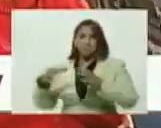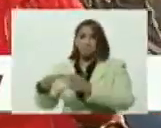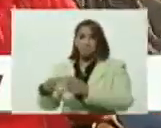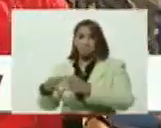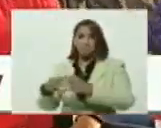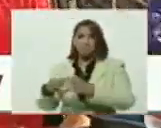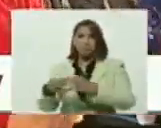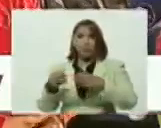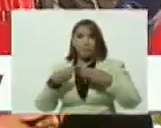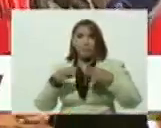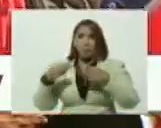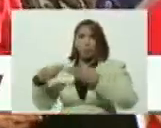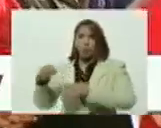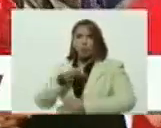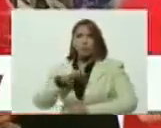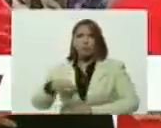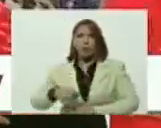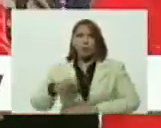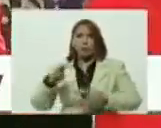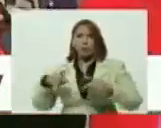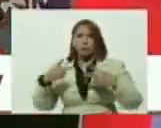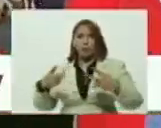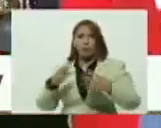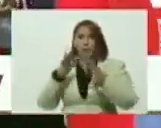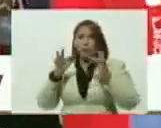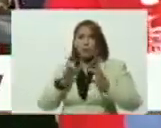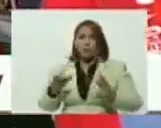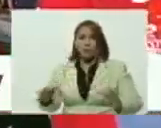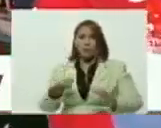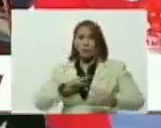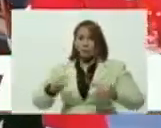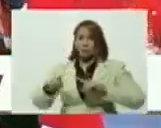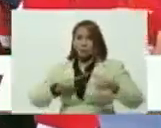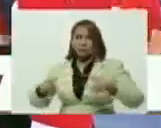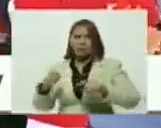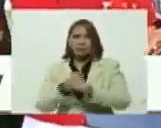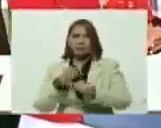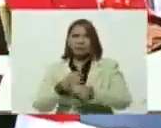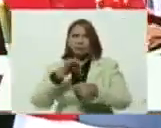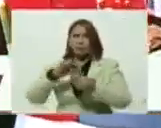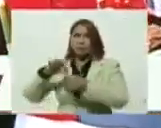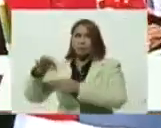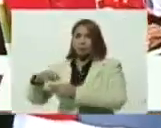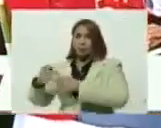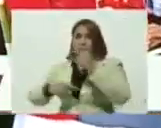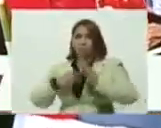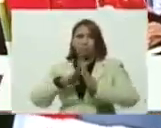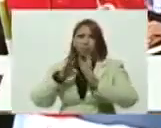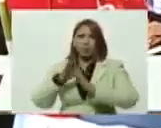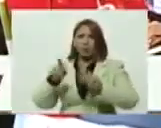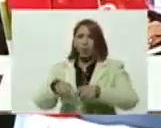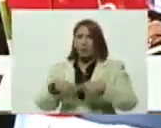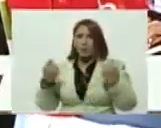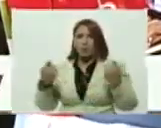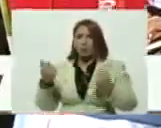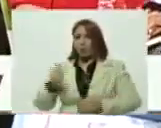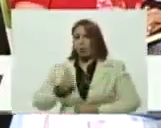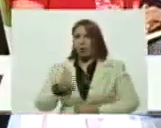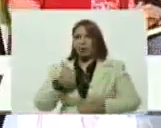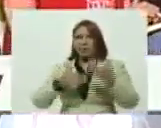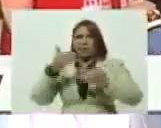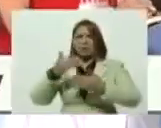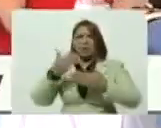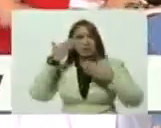el planteamiento de nuevos modelos de gestión económicos, productivos, rompiendo cualquier barrera. Quiero aprovechar de